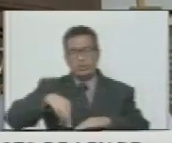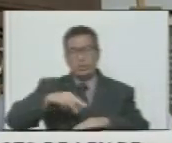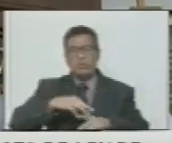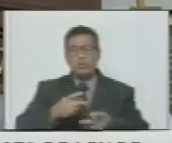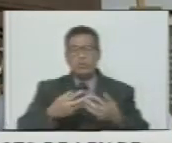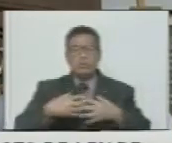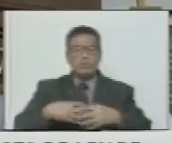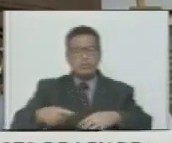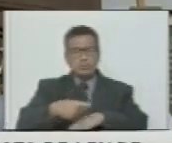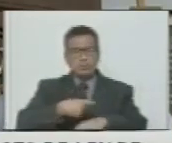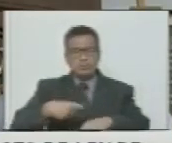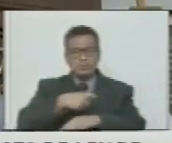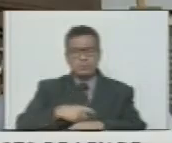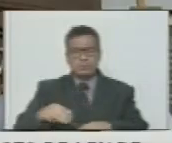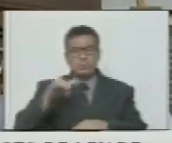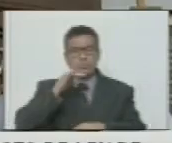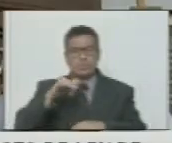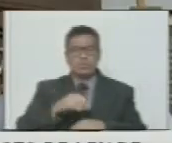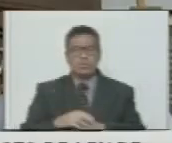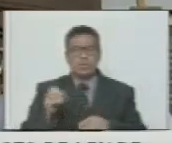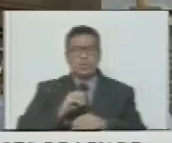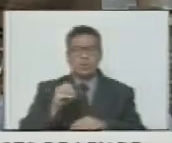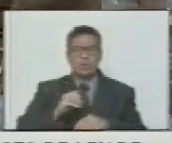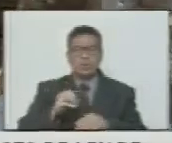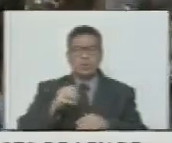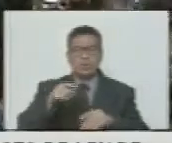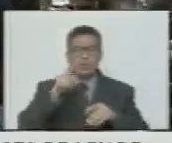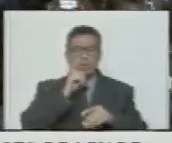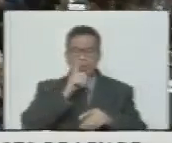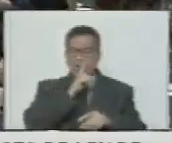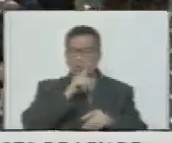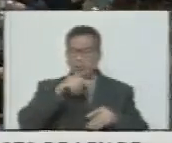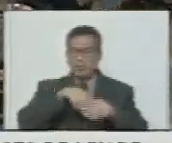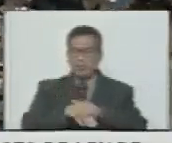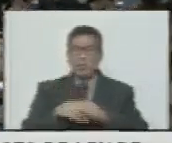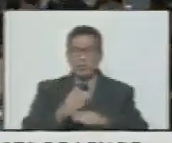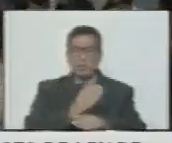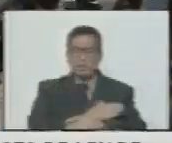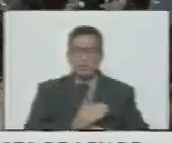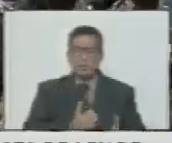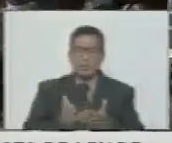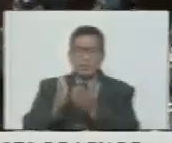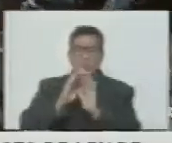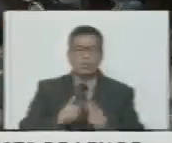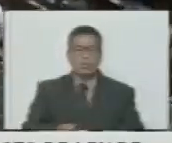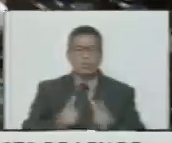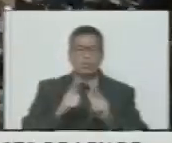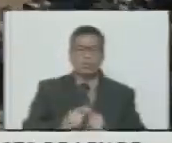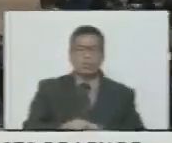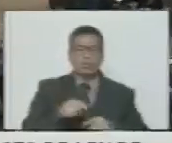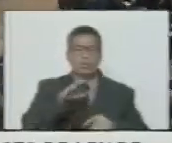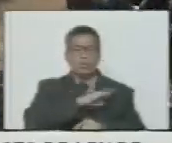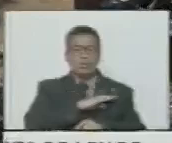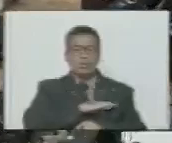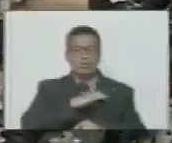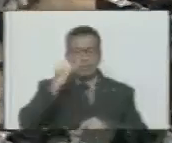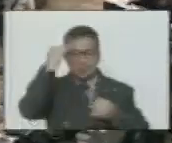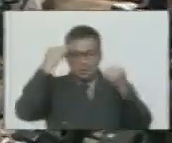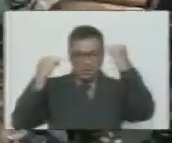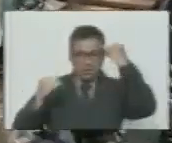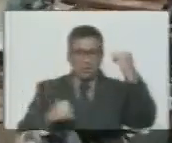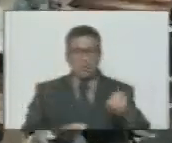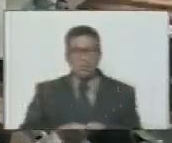mercantil y copia de la búsqueda informática o reserva de marca por ante el Servicio Autónomo de la